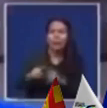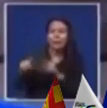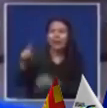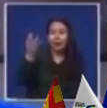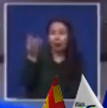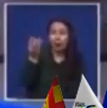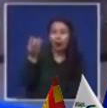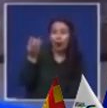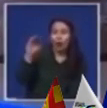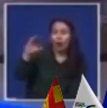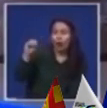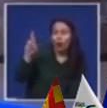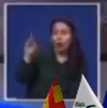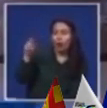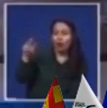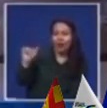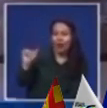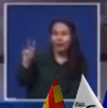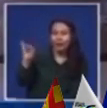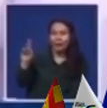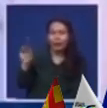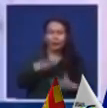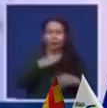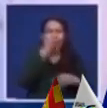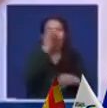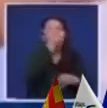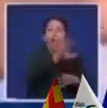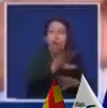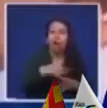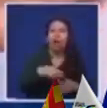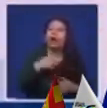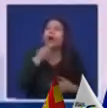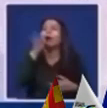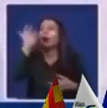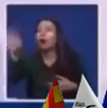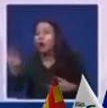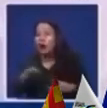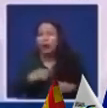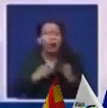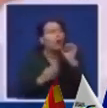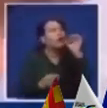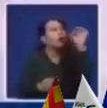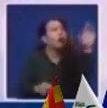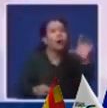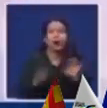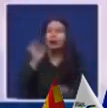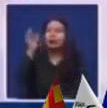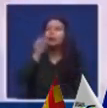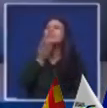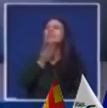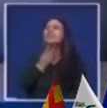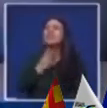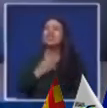el coronavirus pasa algo interesante. Llega más o menos a 1,20 m o más o menos llega a 1,80 m. Por eso